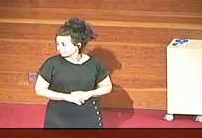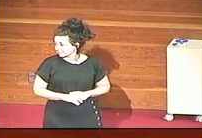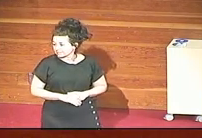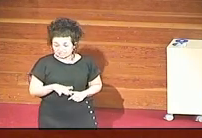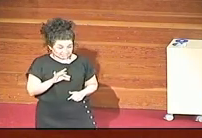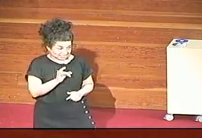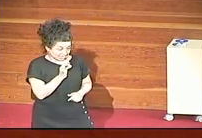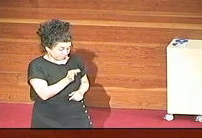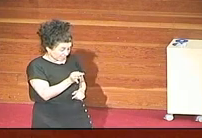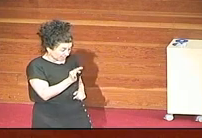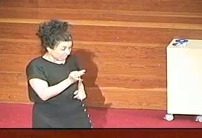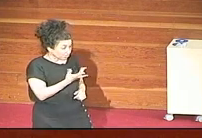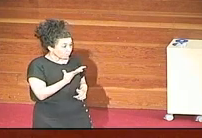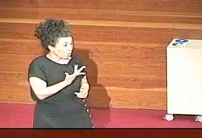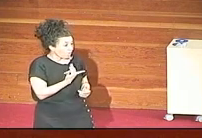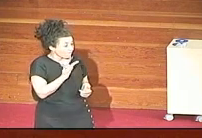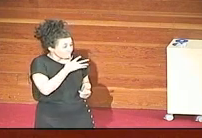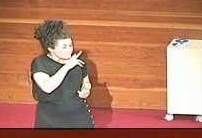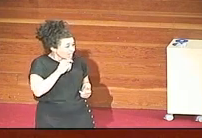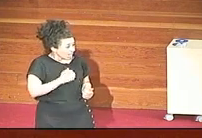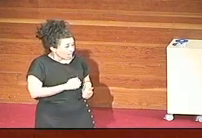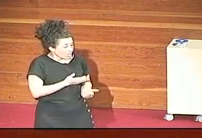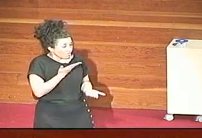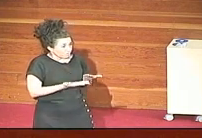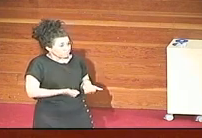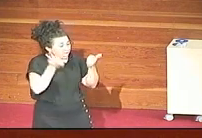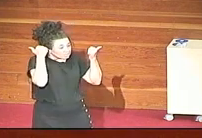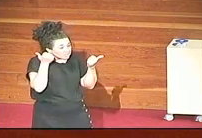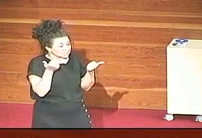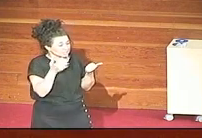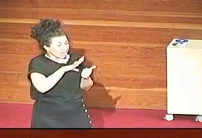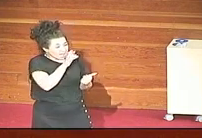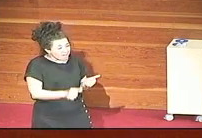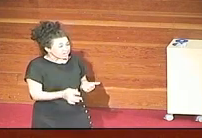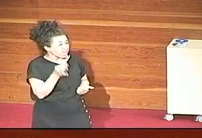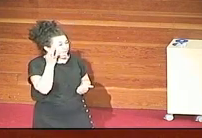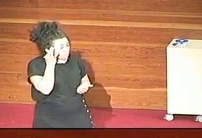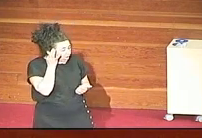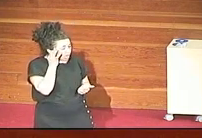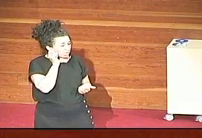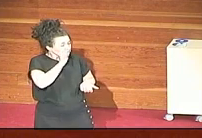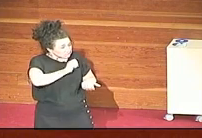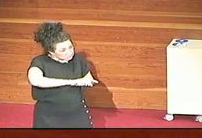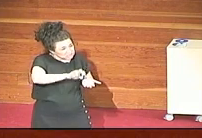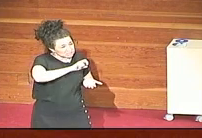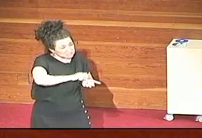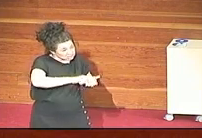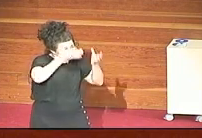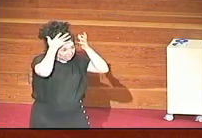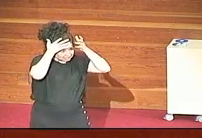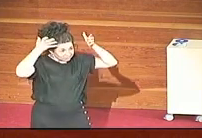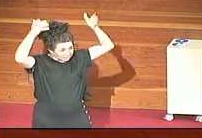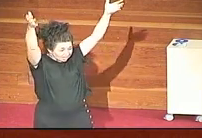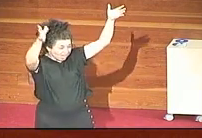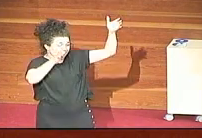más las mujeres africanas que tienen que recorrer 510 kilómetros con las garrafas de agua aprovechan